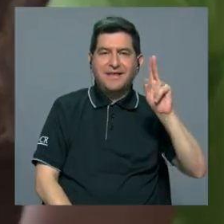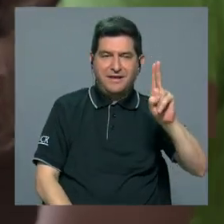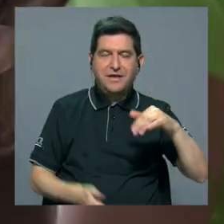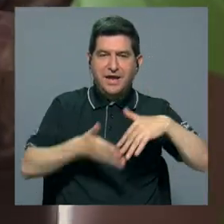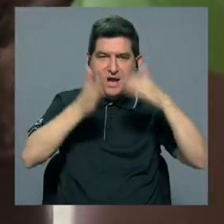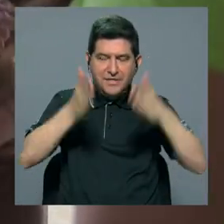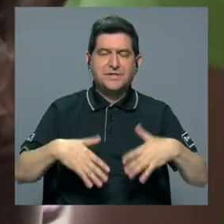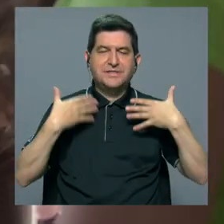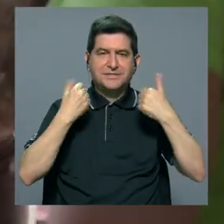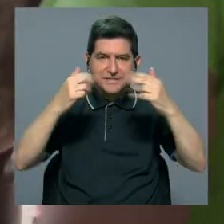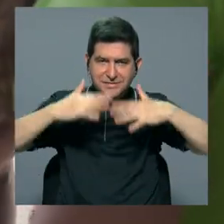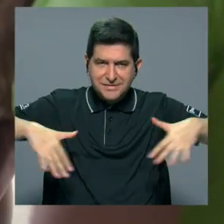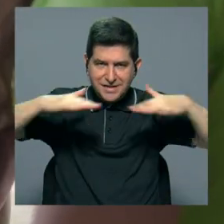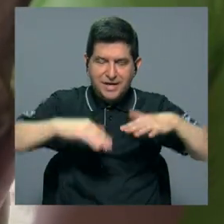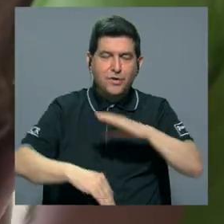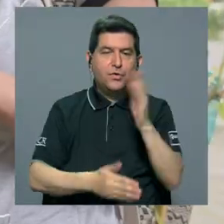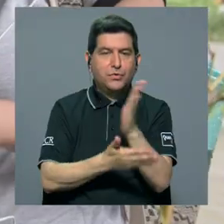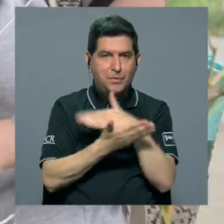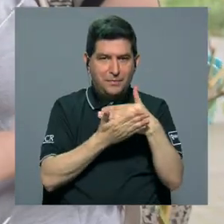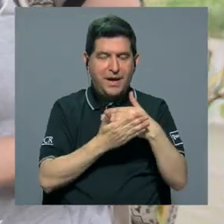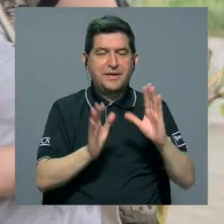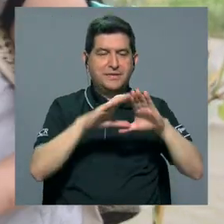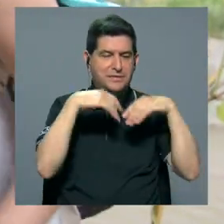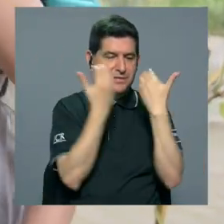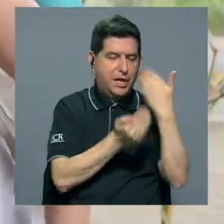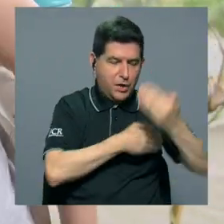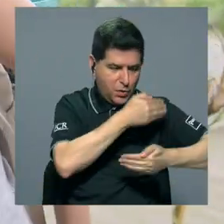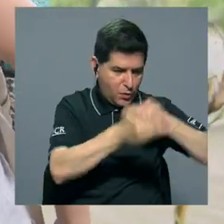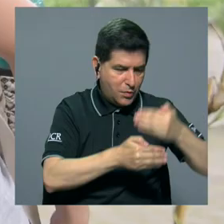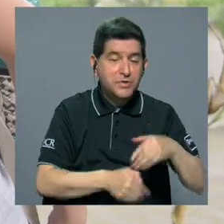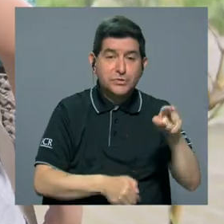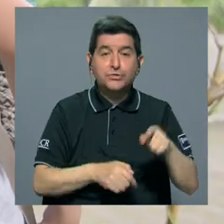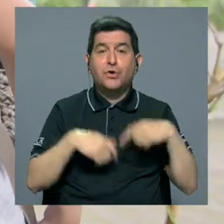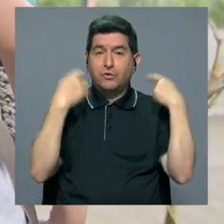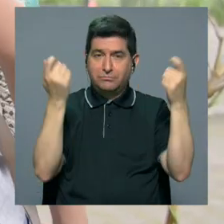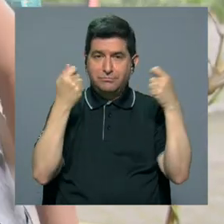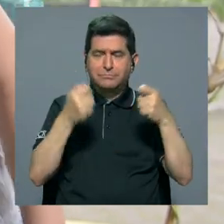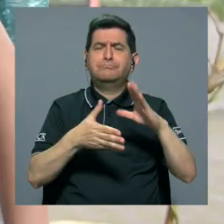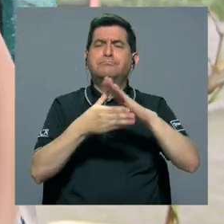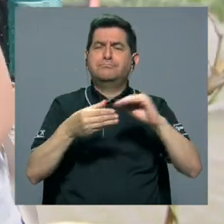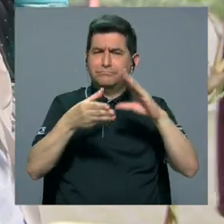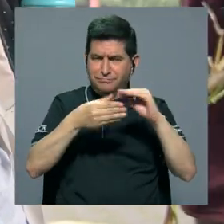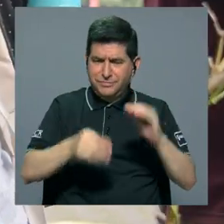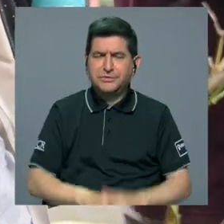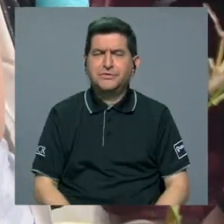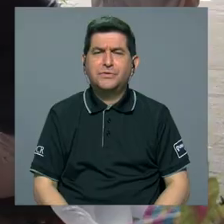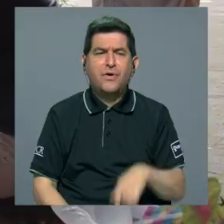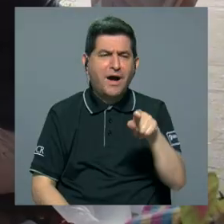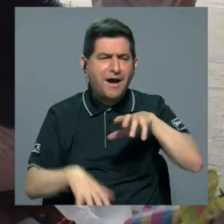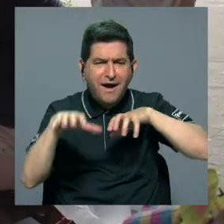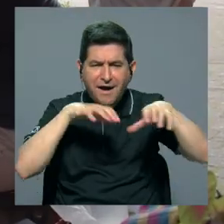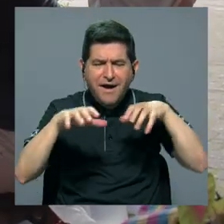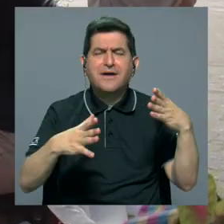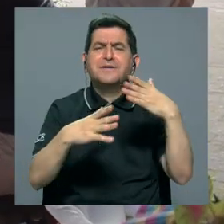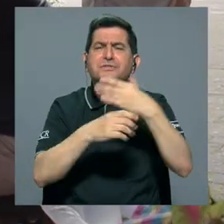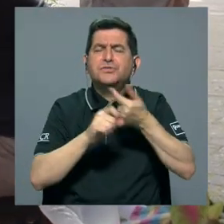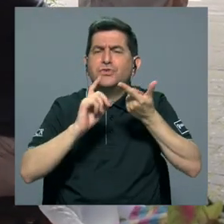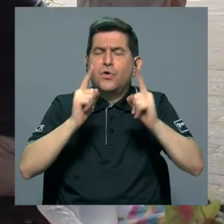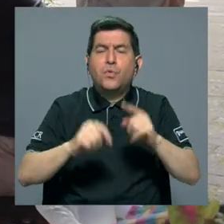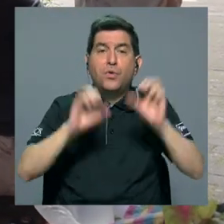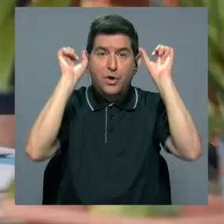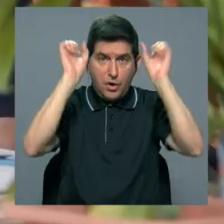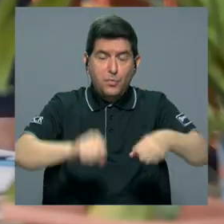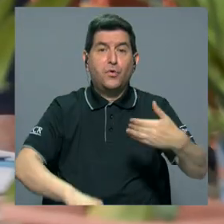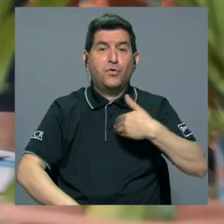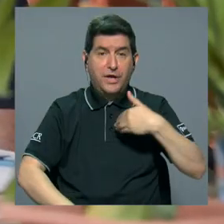Ulate, estudiante de salud ambiental y parte de la Comisión de Logística de la Feria, comentó cuáles fueron las acciones